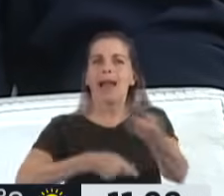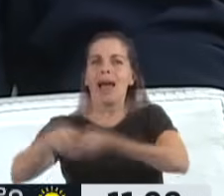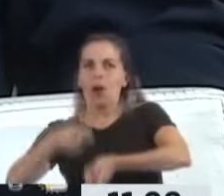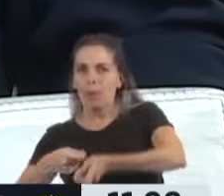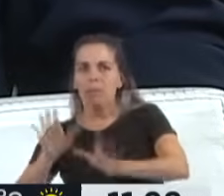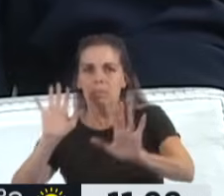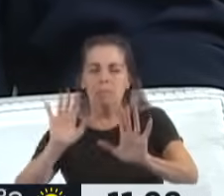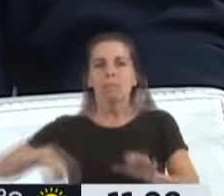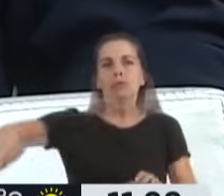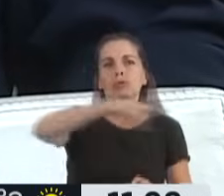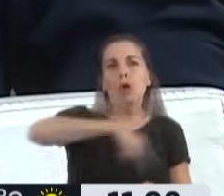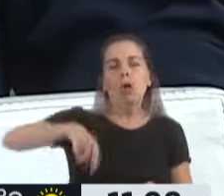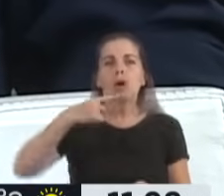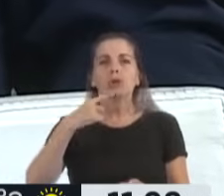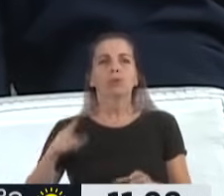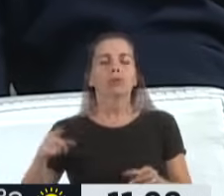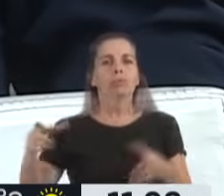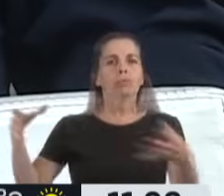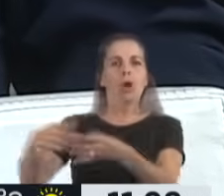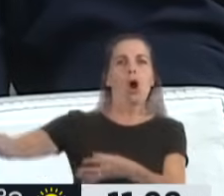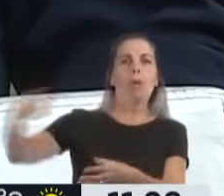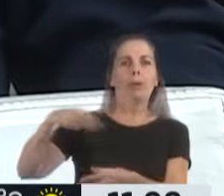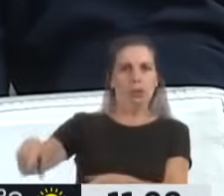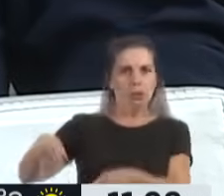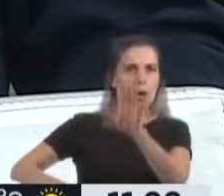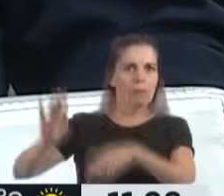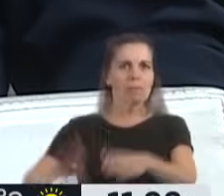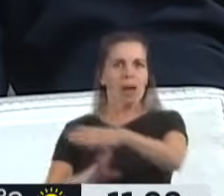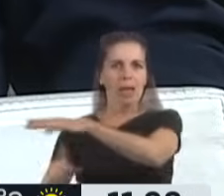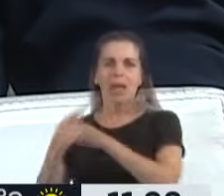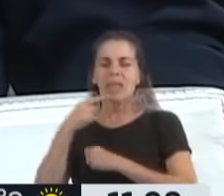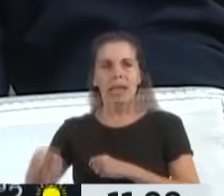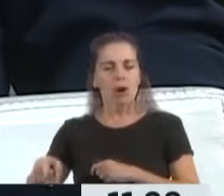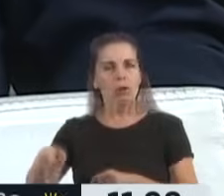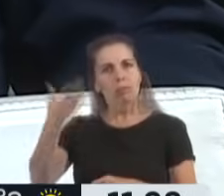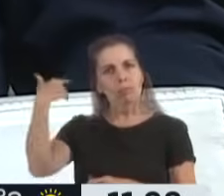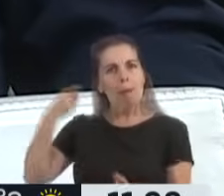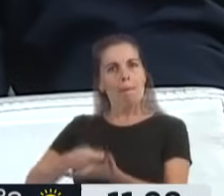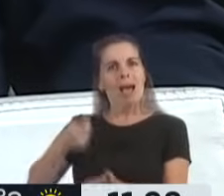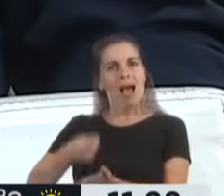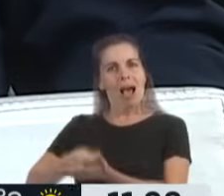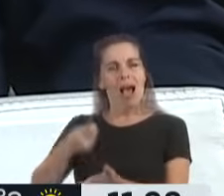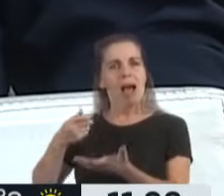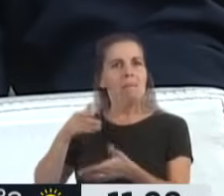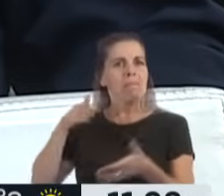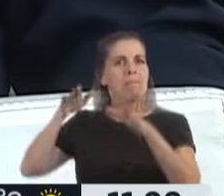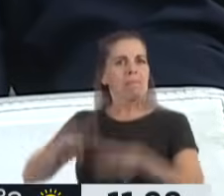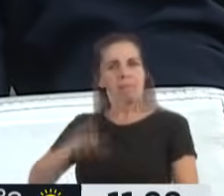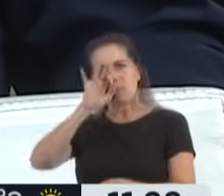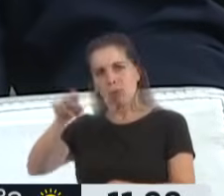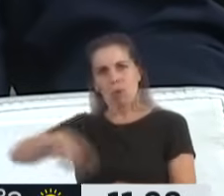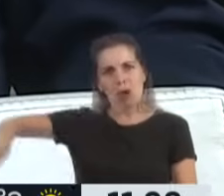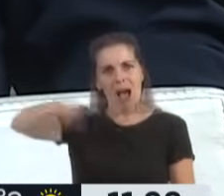de dirigentes de la oposición o que estuvieron en el gobierno dijeron que nunca se dejó de pagar a las